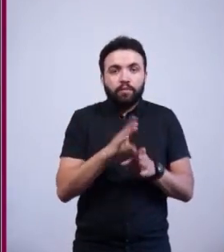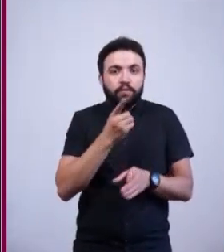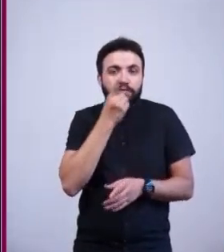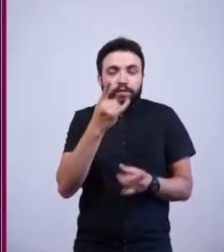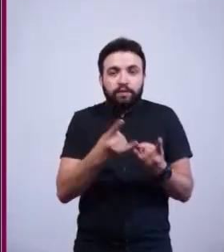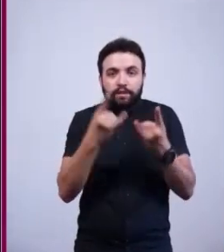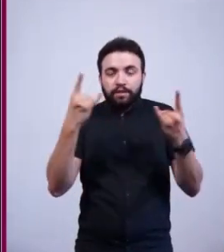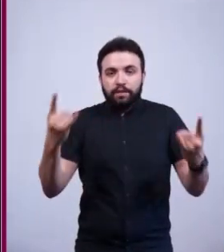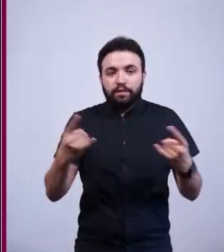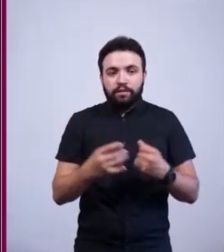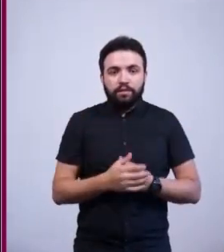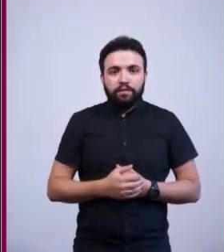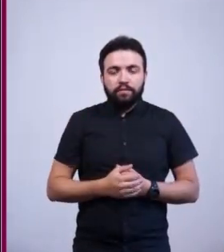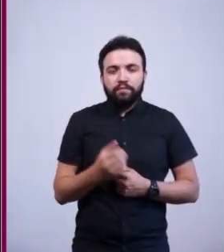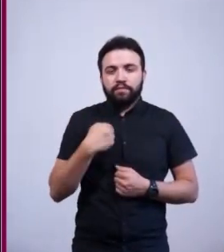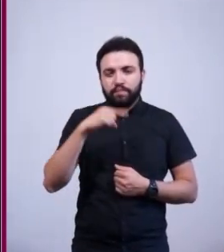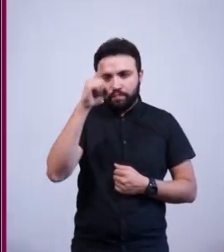visual.